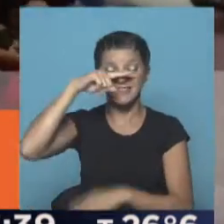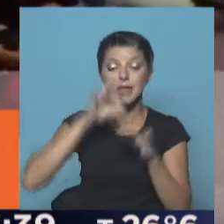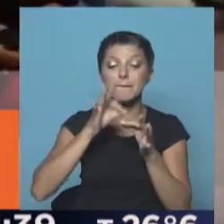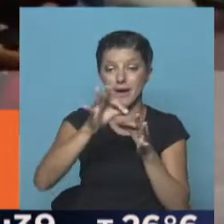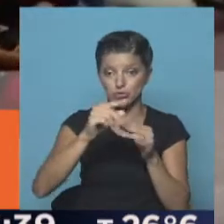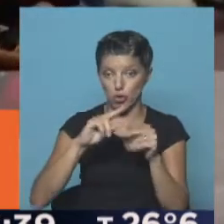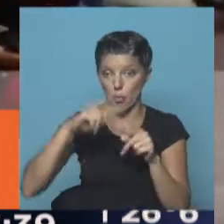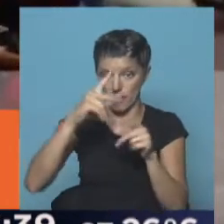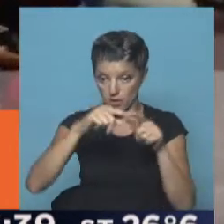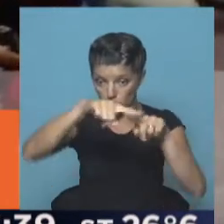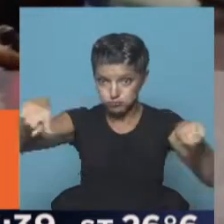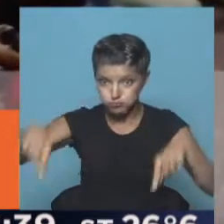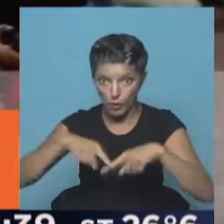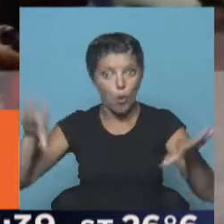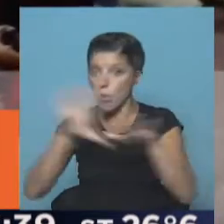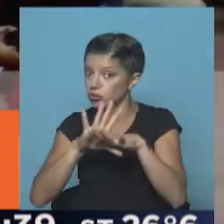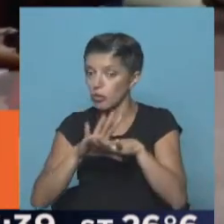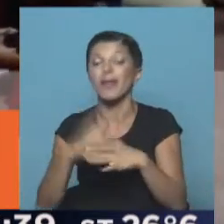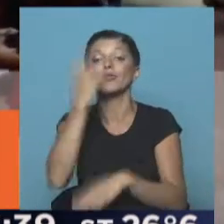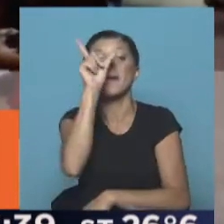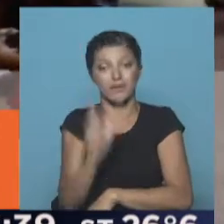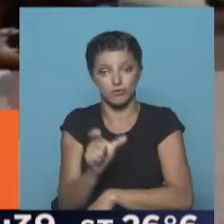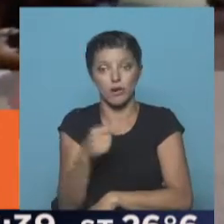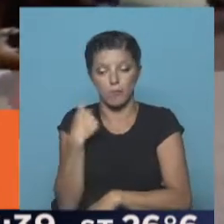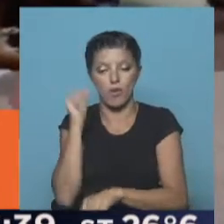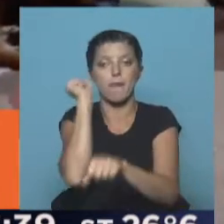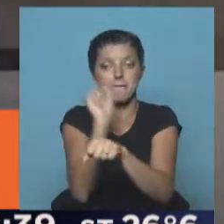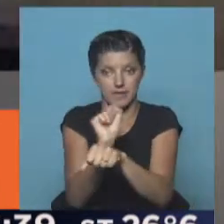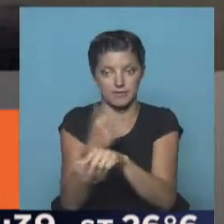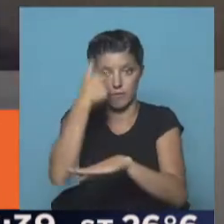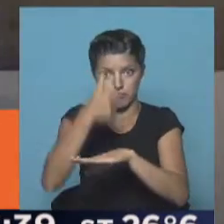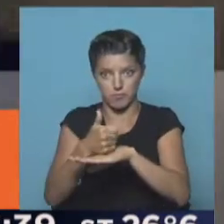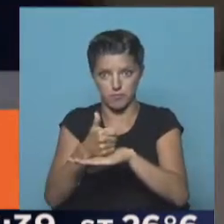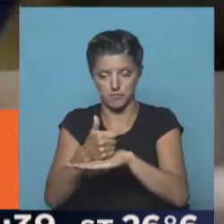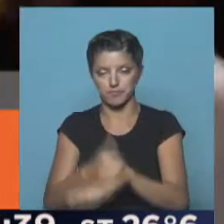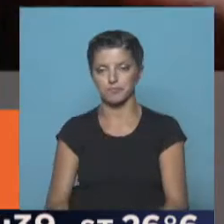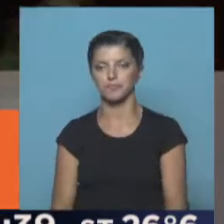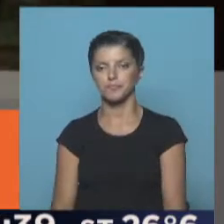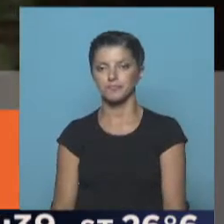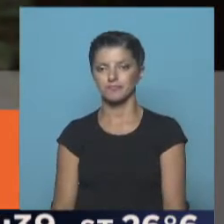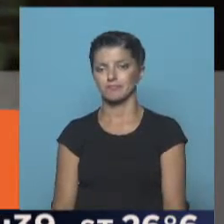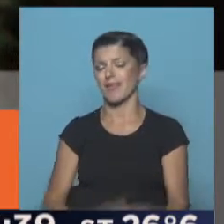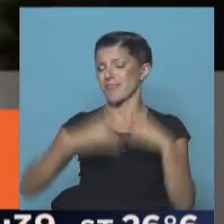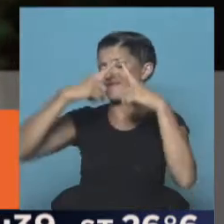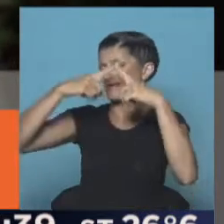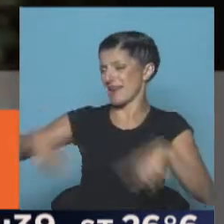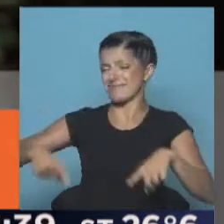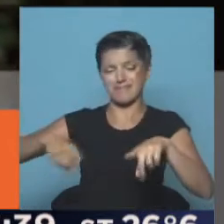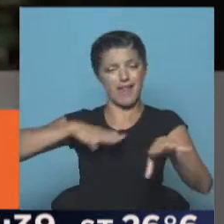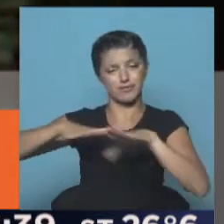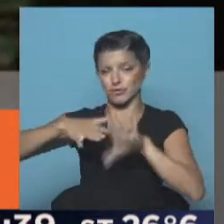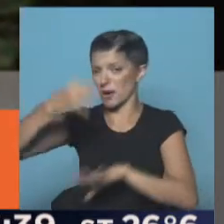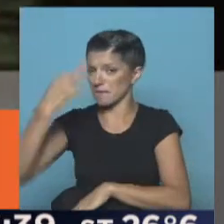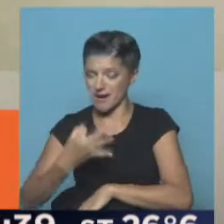es la medida adecuada para una celda en la que una persona esté privada de su libertad. Lejos, muy lejos de